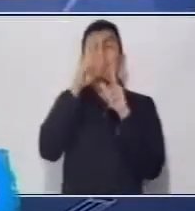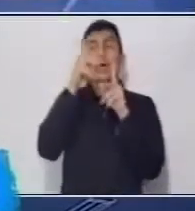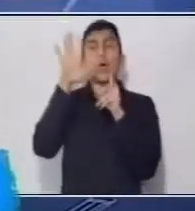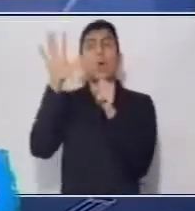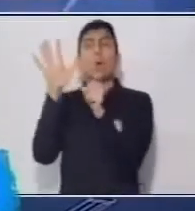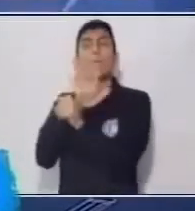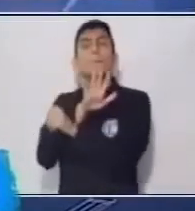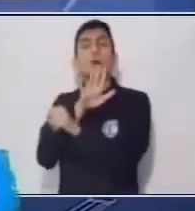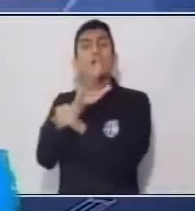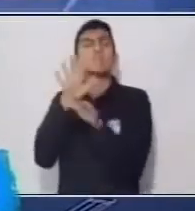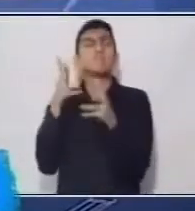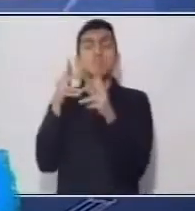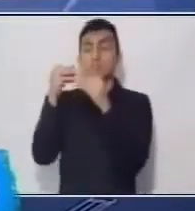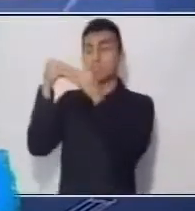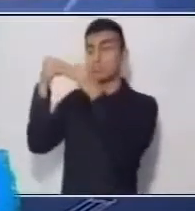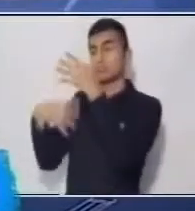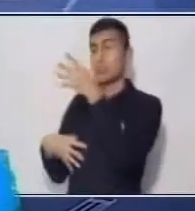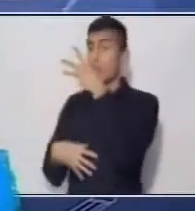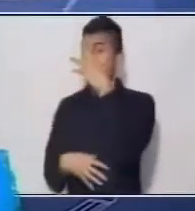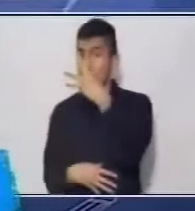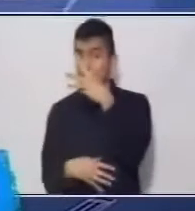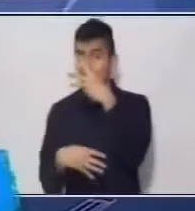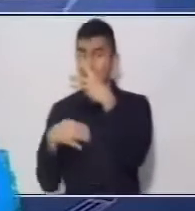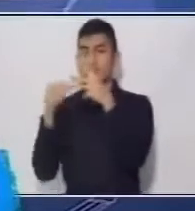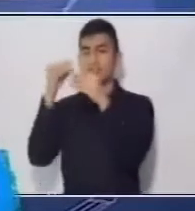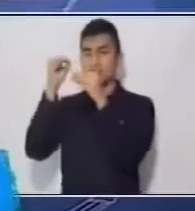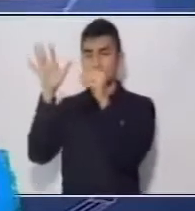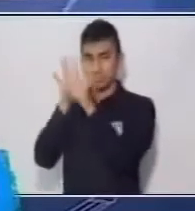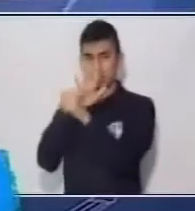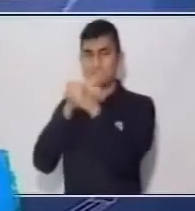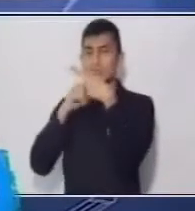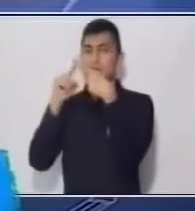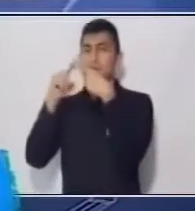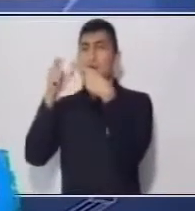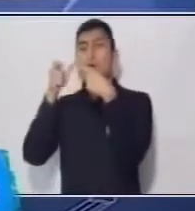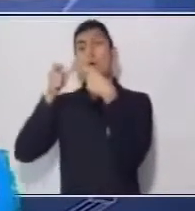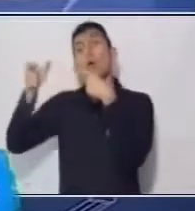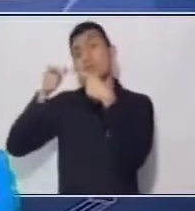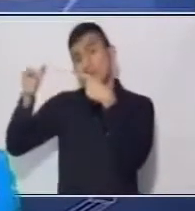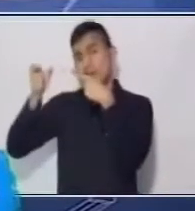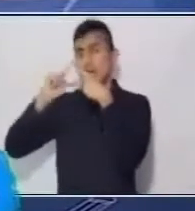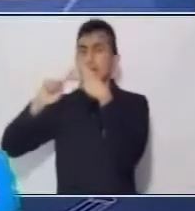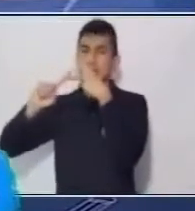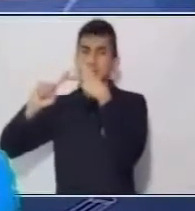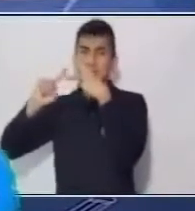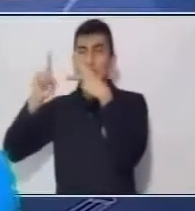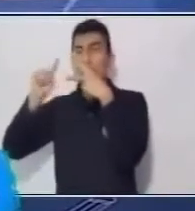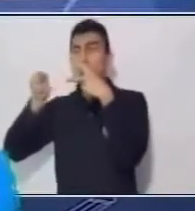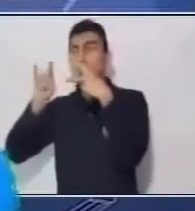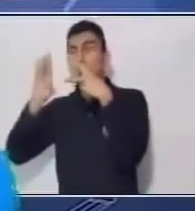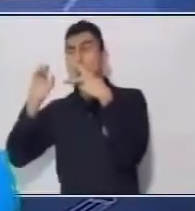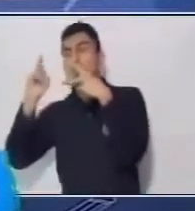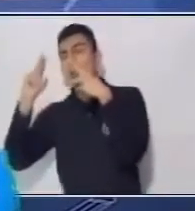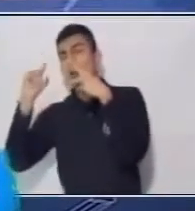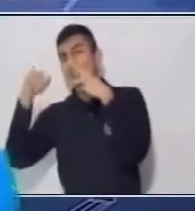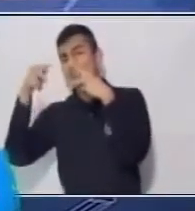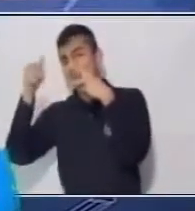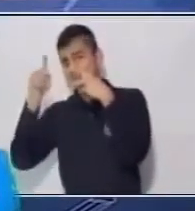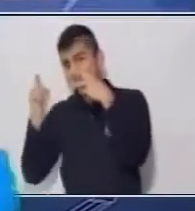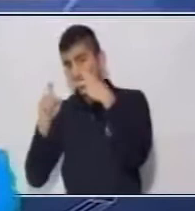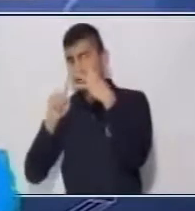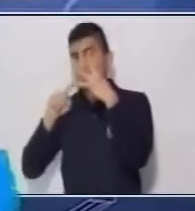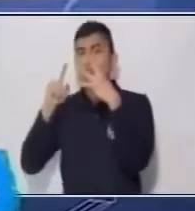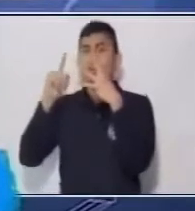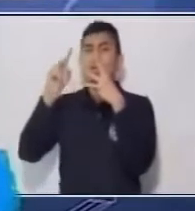se subdividen en 3 tipos de oraciones más: las coordinadas, las subordinadas y